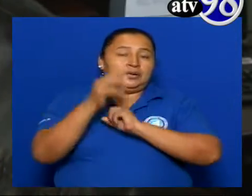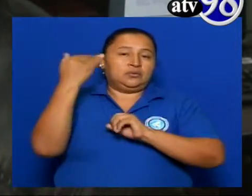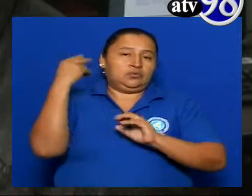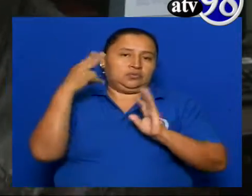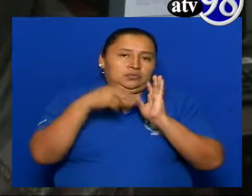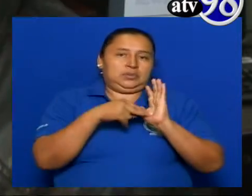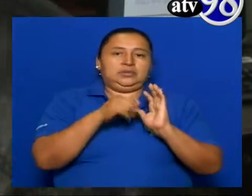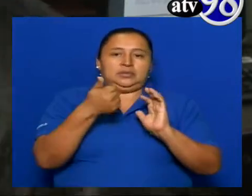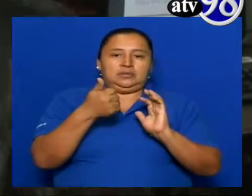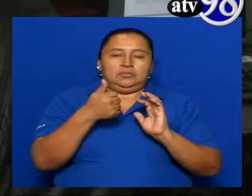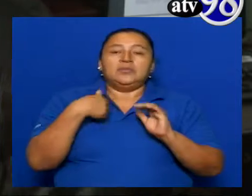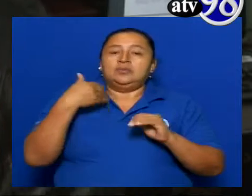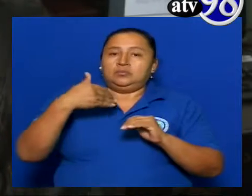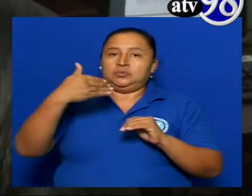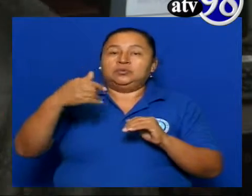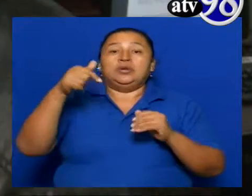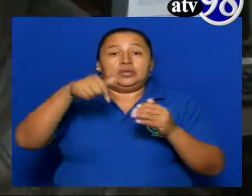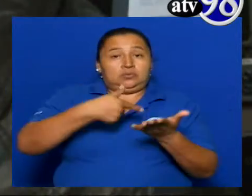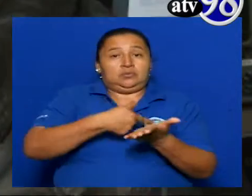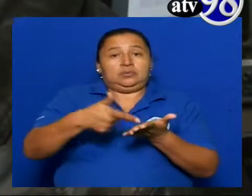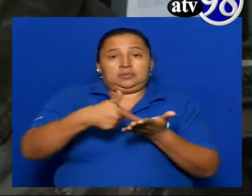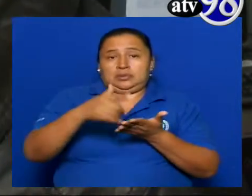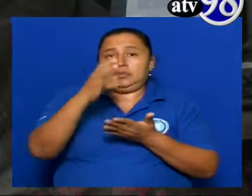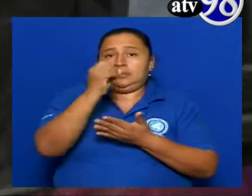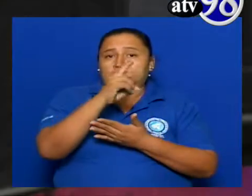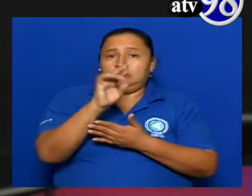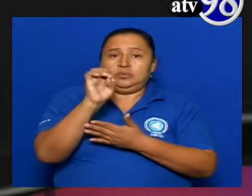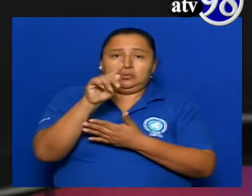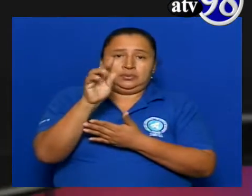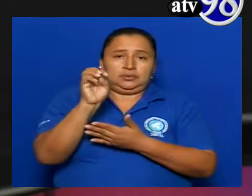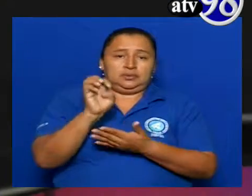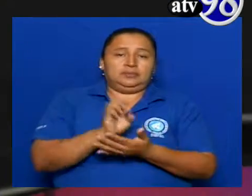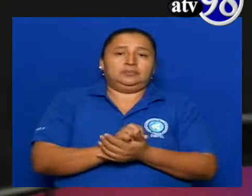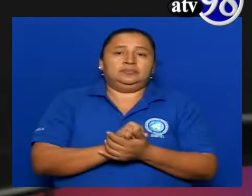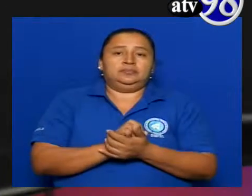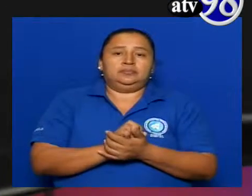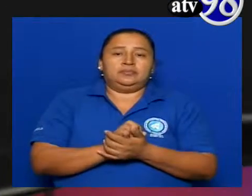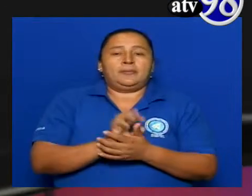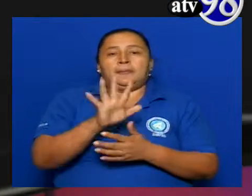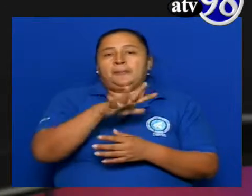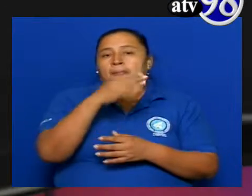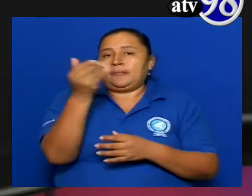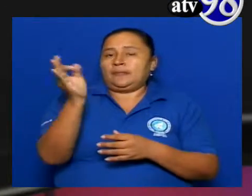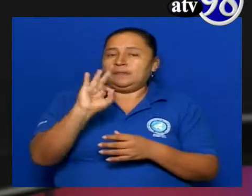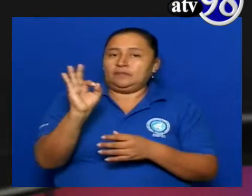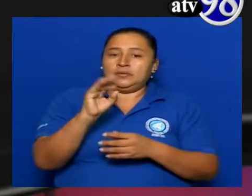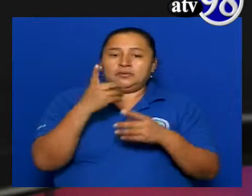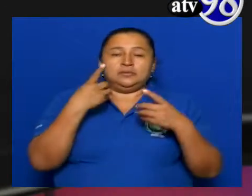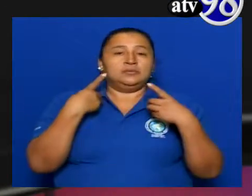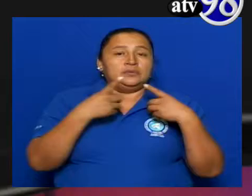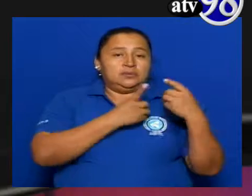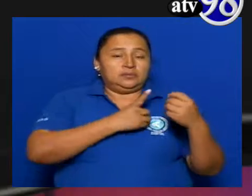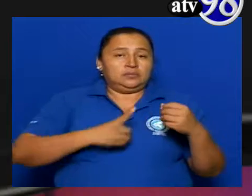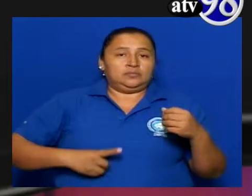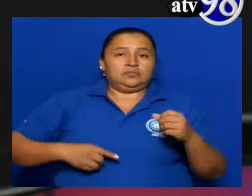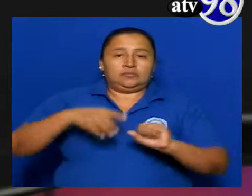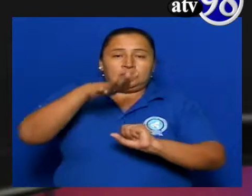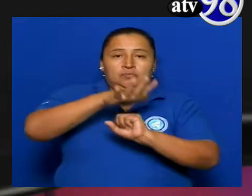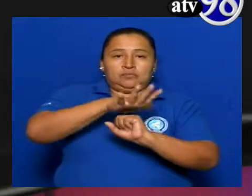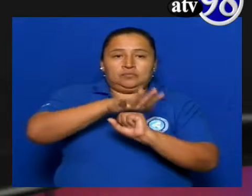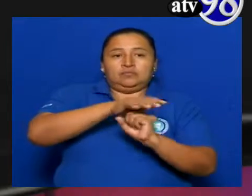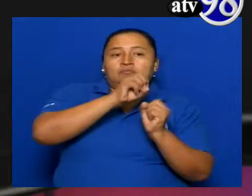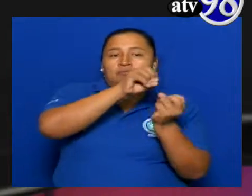2006 y lo hemos hecho, y eso es gasto corriente. Por otra parte, diputados de la Comisión de Producción, Economía